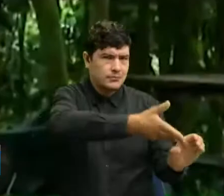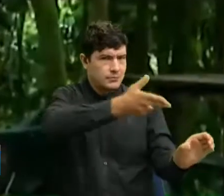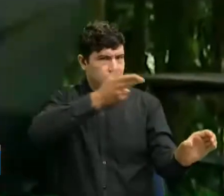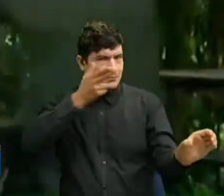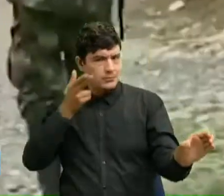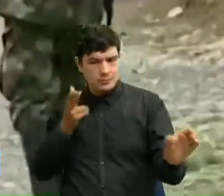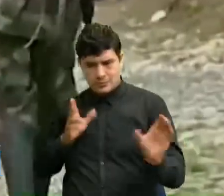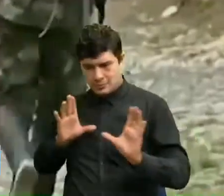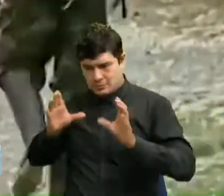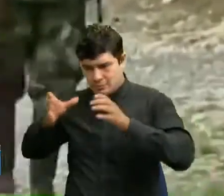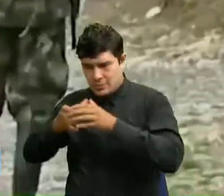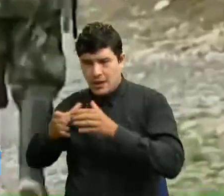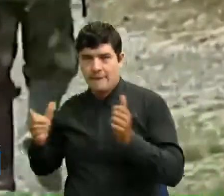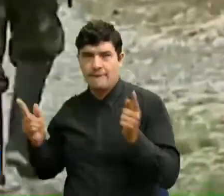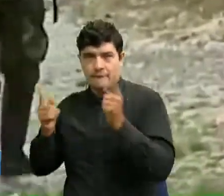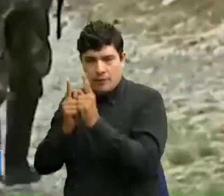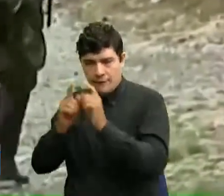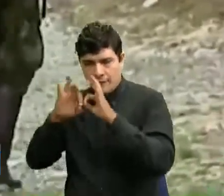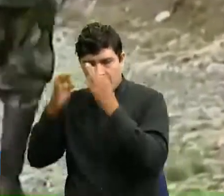en el catatumbo arauca y los llanos orientales